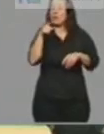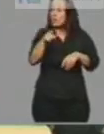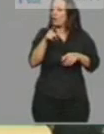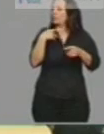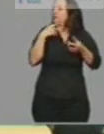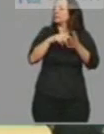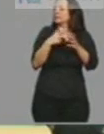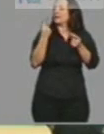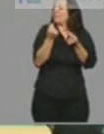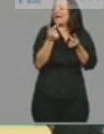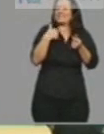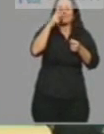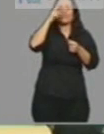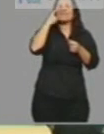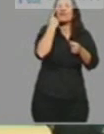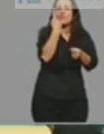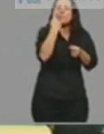exactamente la suma de